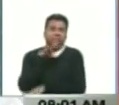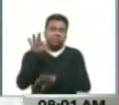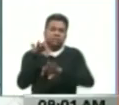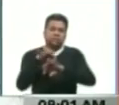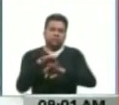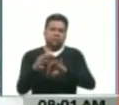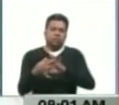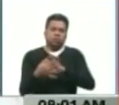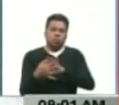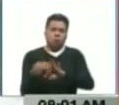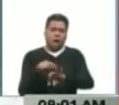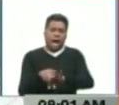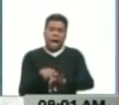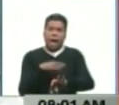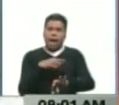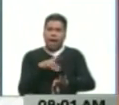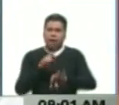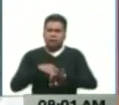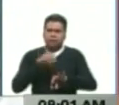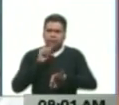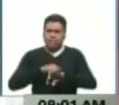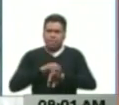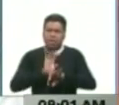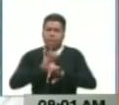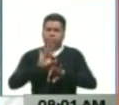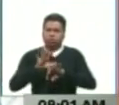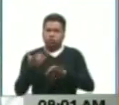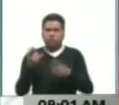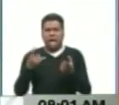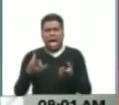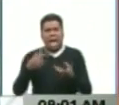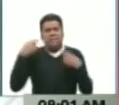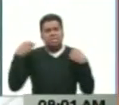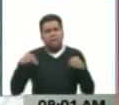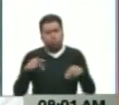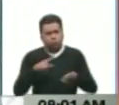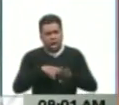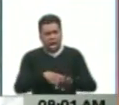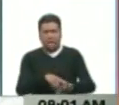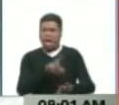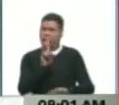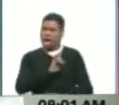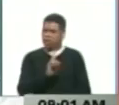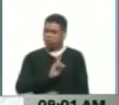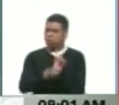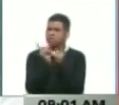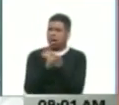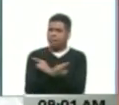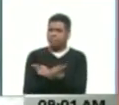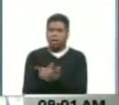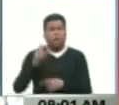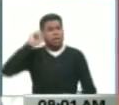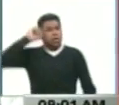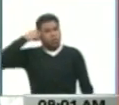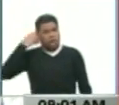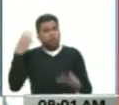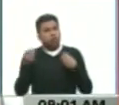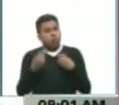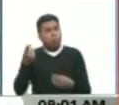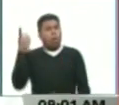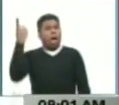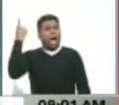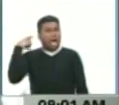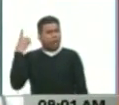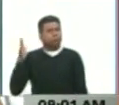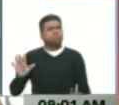prácticas no capitalistas para la existencia. Luego, empezar a recordar cómo éramos nosotros antes de, no